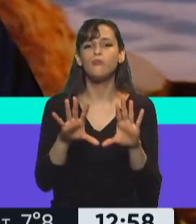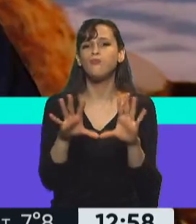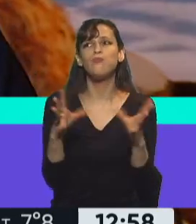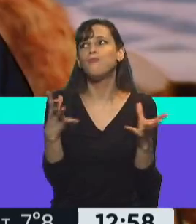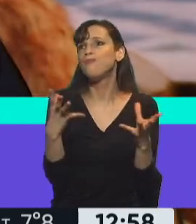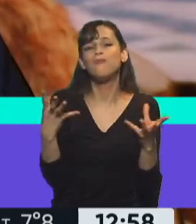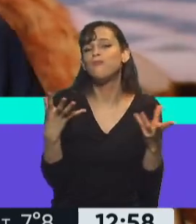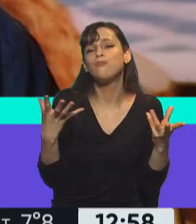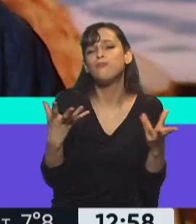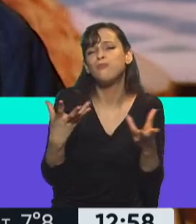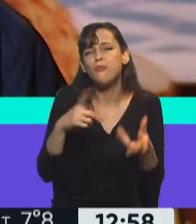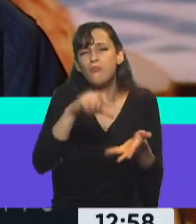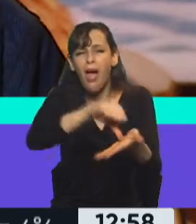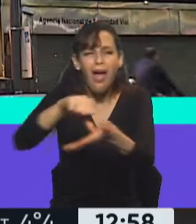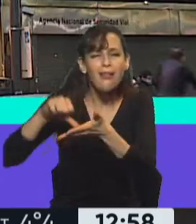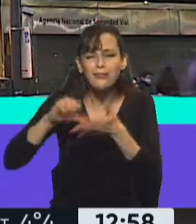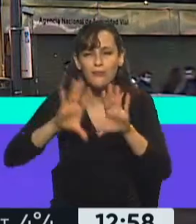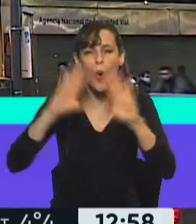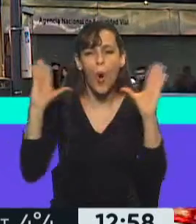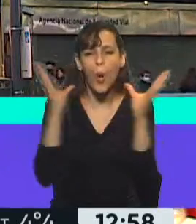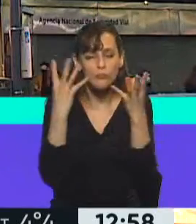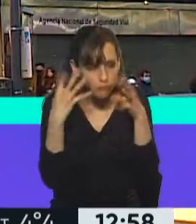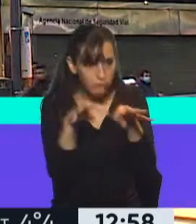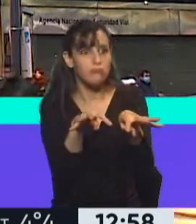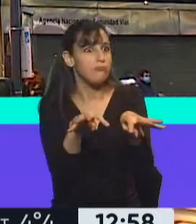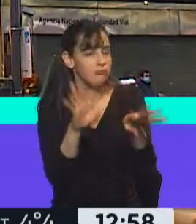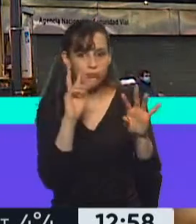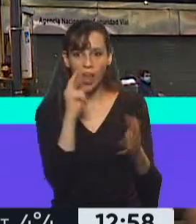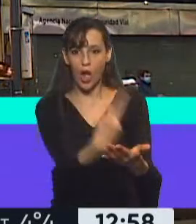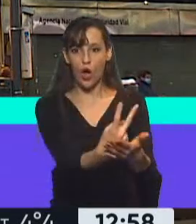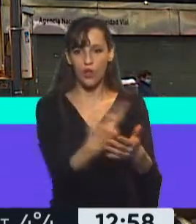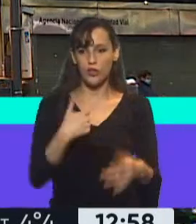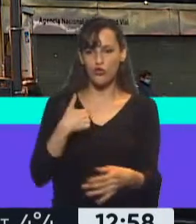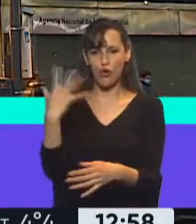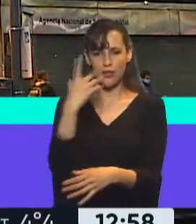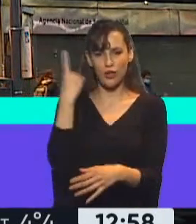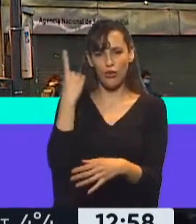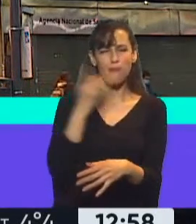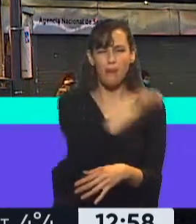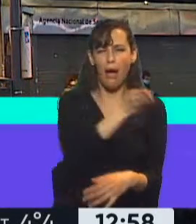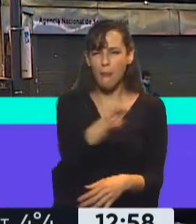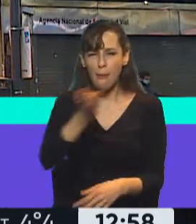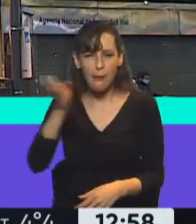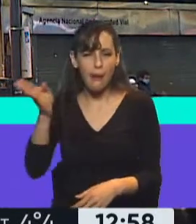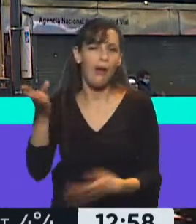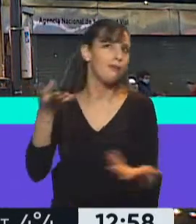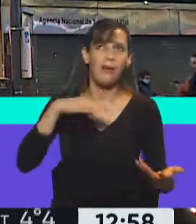las plazas de habla hispana del mundo. Mirá que he dirigido en México, en Barcelona, en Madrid, en Montevideo, en